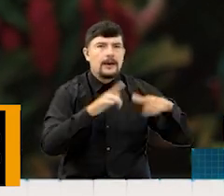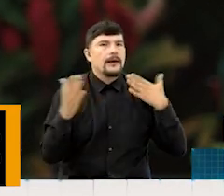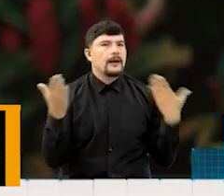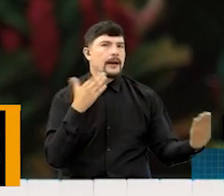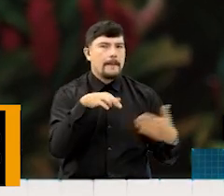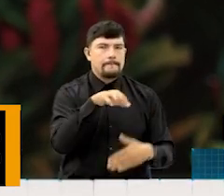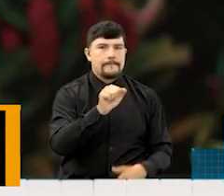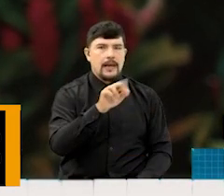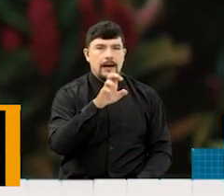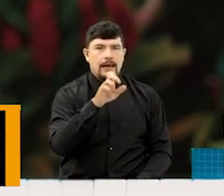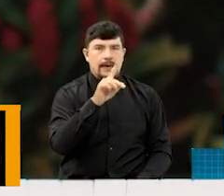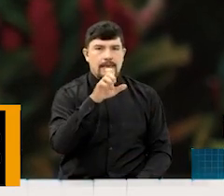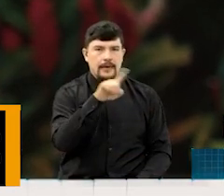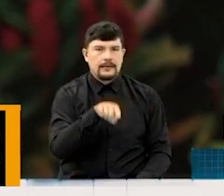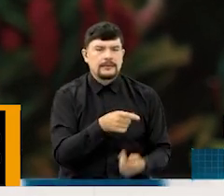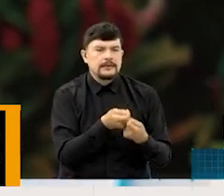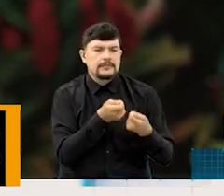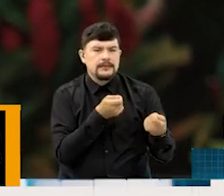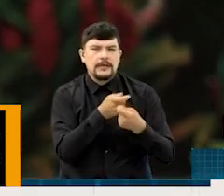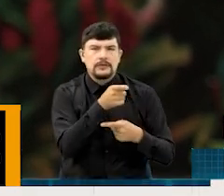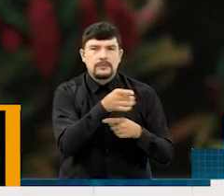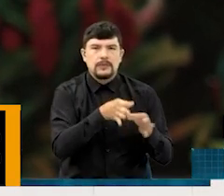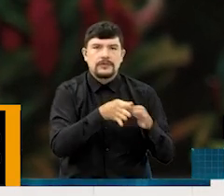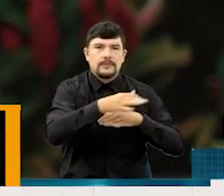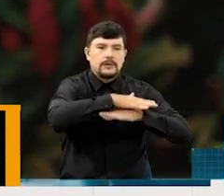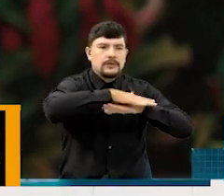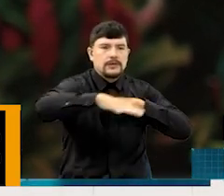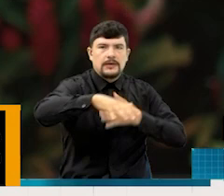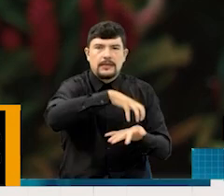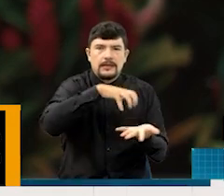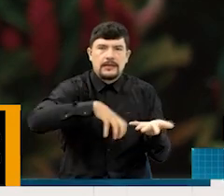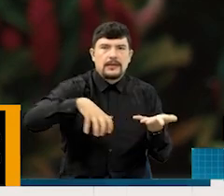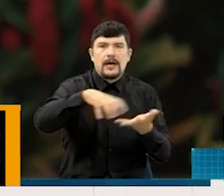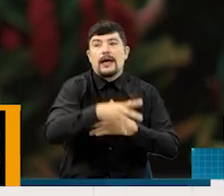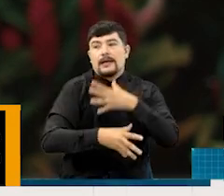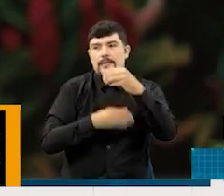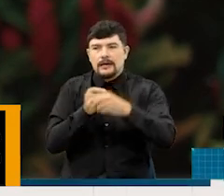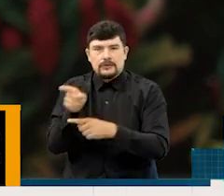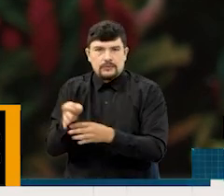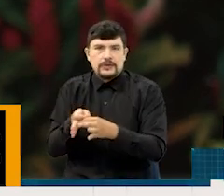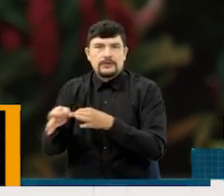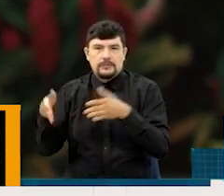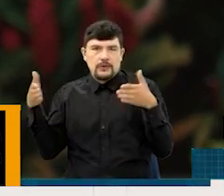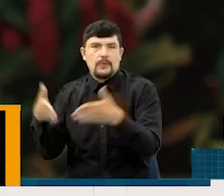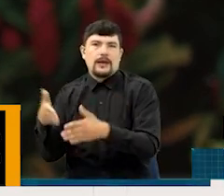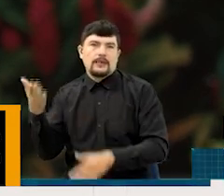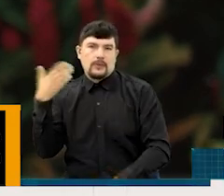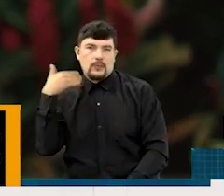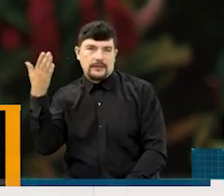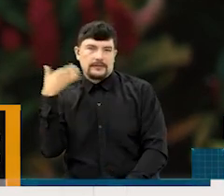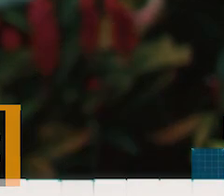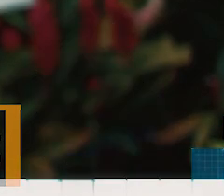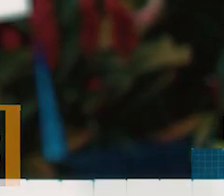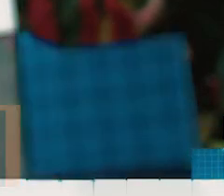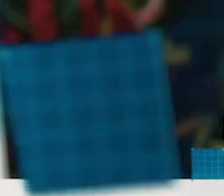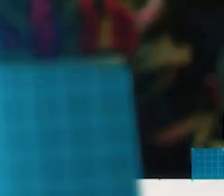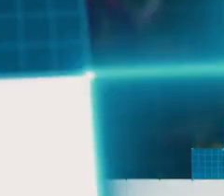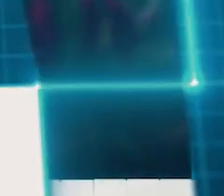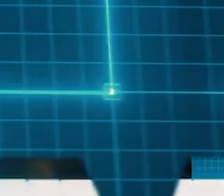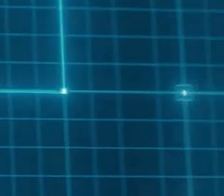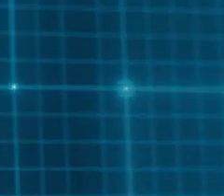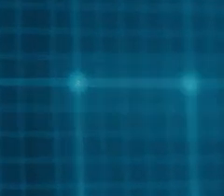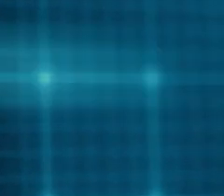alevinos. Esta vez llegamos a la Ciénaga de Paredes, ubicada entre los municipios de Sabana de Torres y Puerto Wilches.